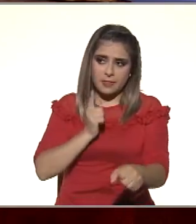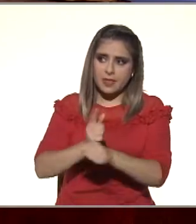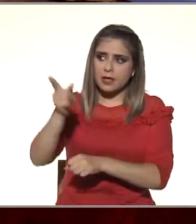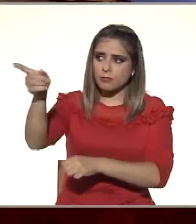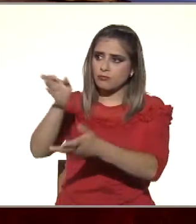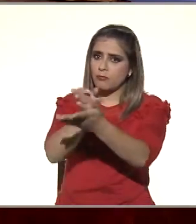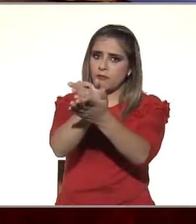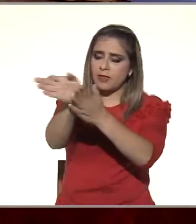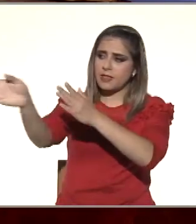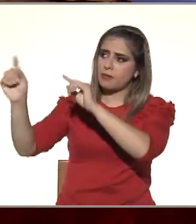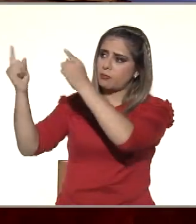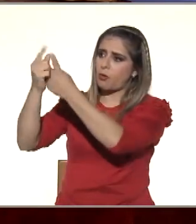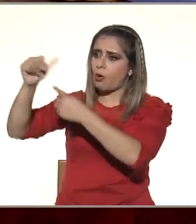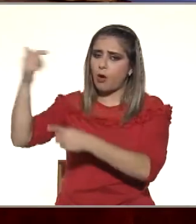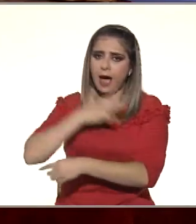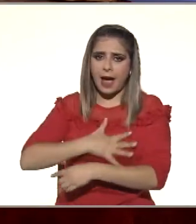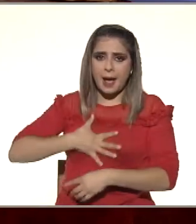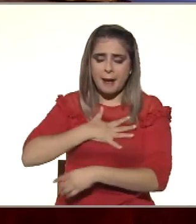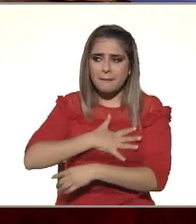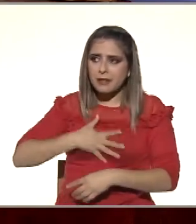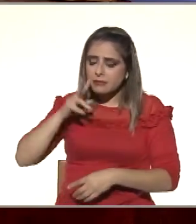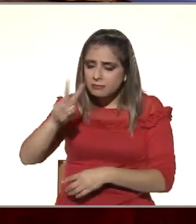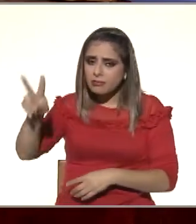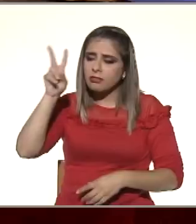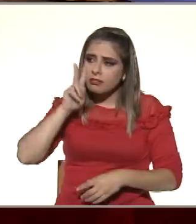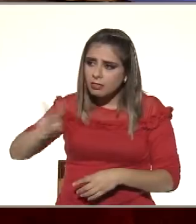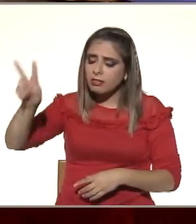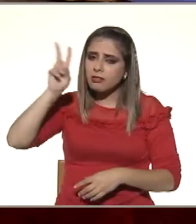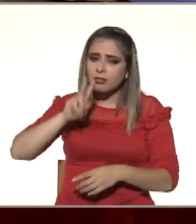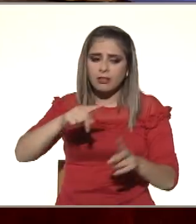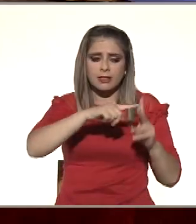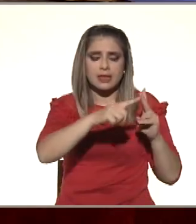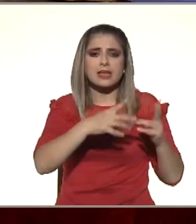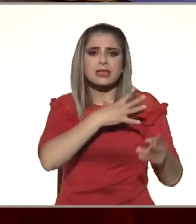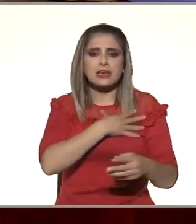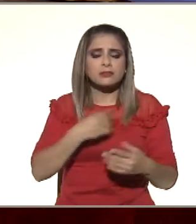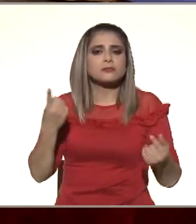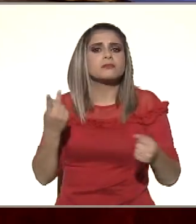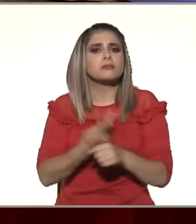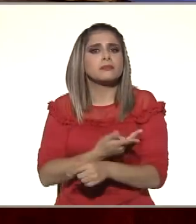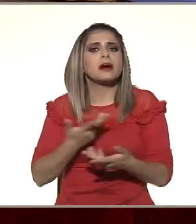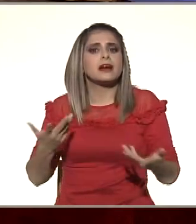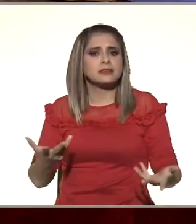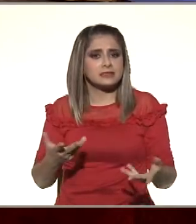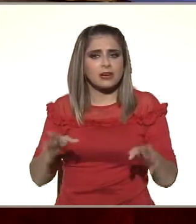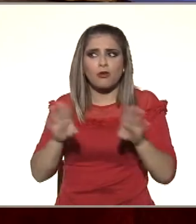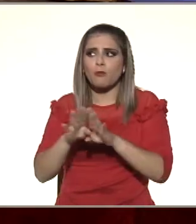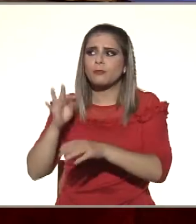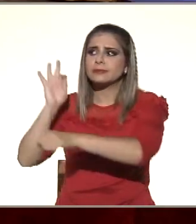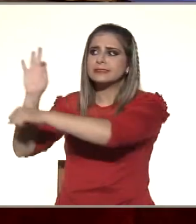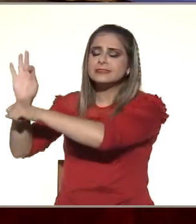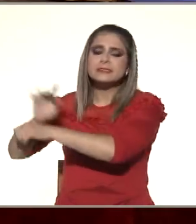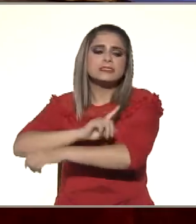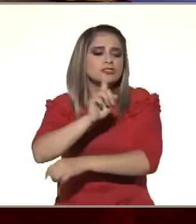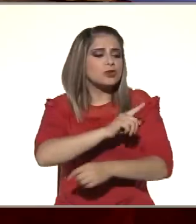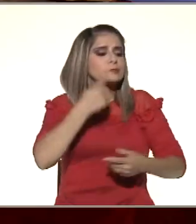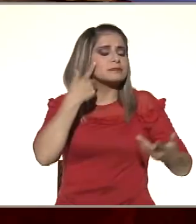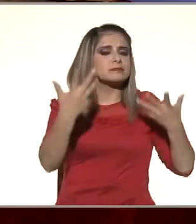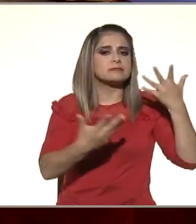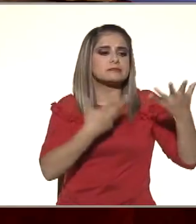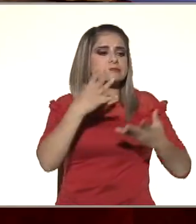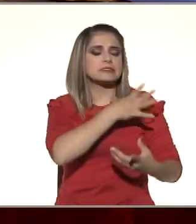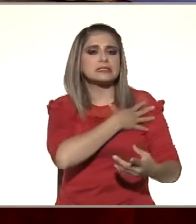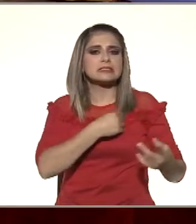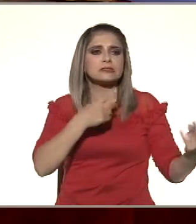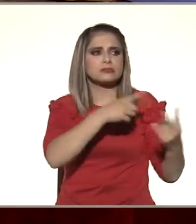que es una y otra vez, ya hablamos de esta infidelidad crónica? ¿Cómo defiendes a tu pareja? ¿Cómo la haces quedar bien ante tus